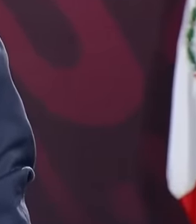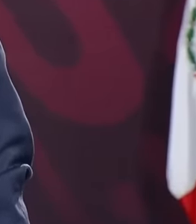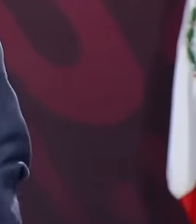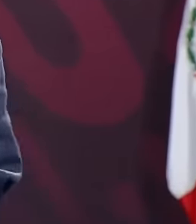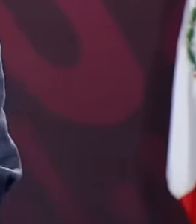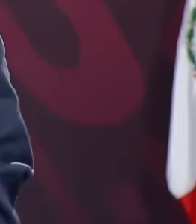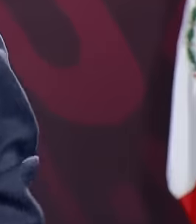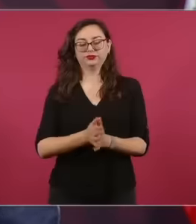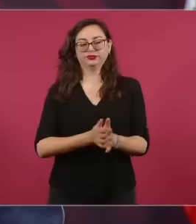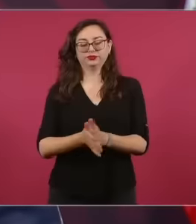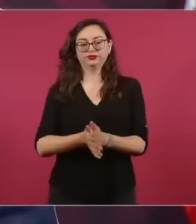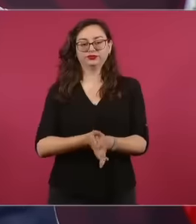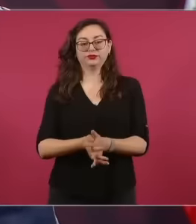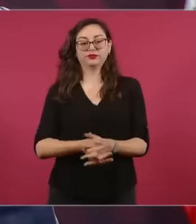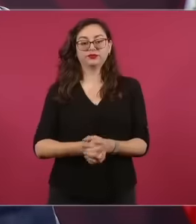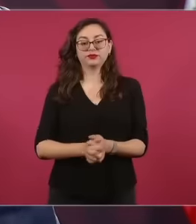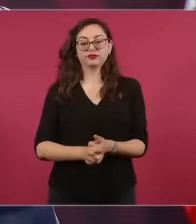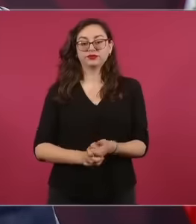Ayer